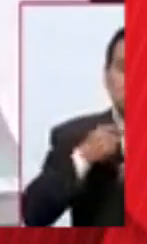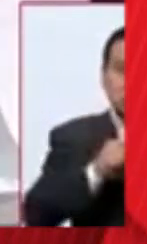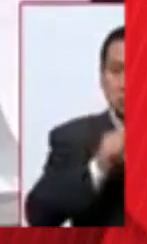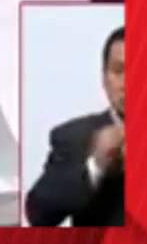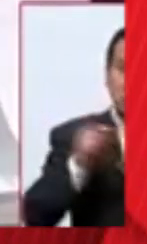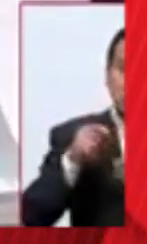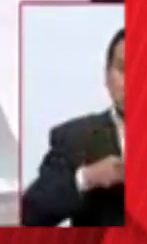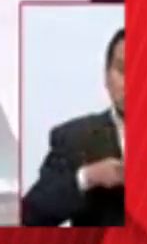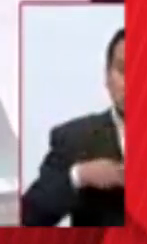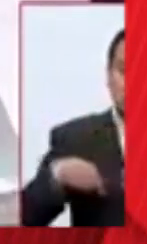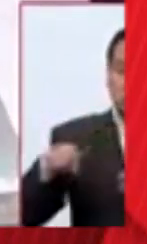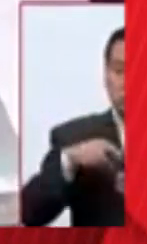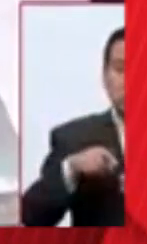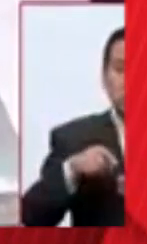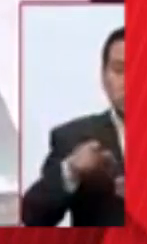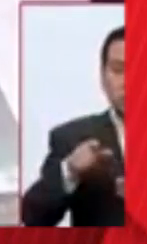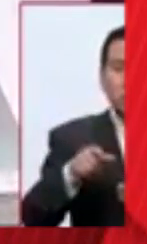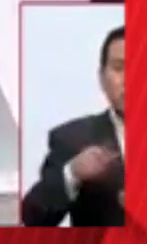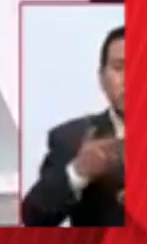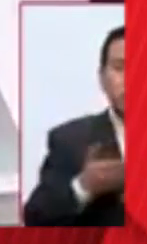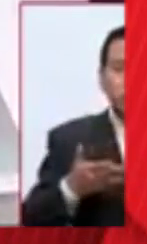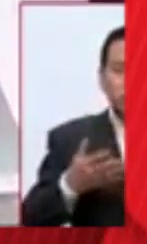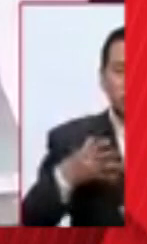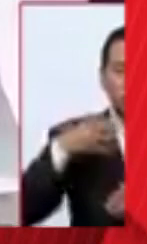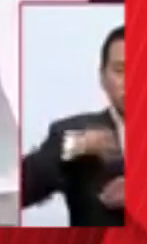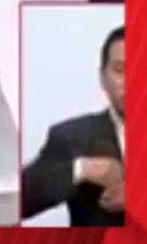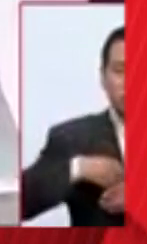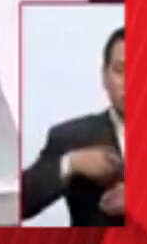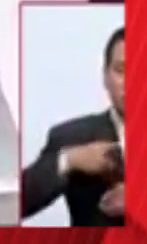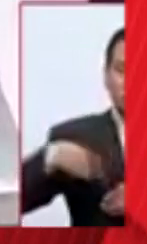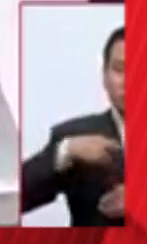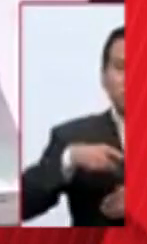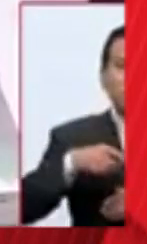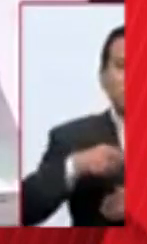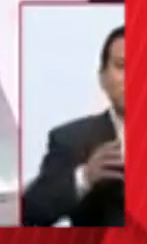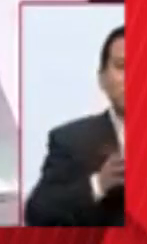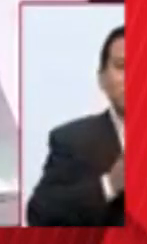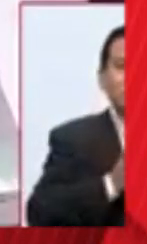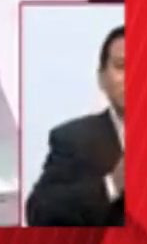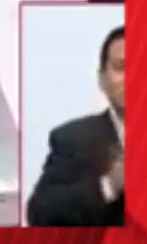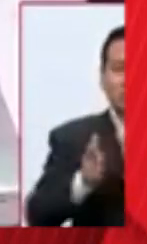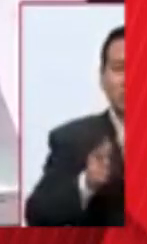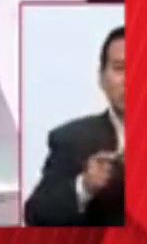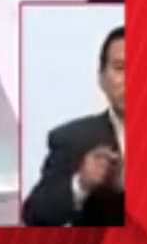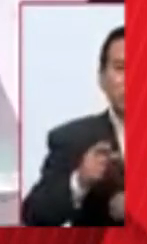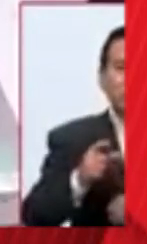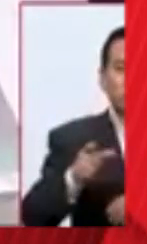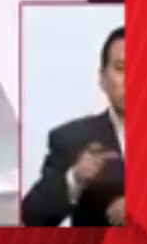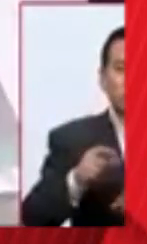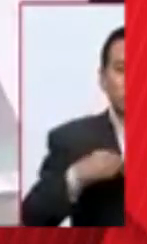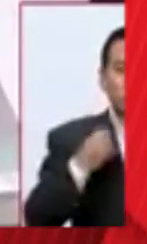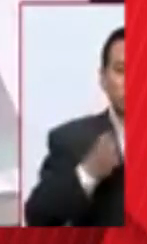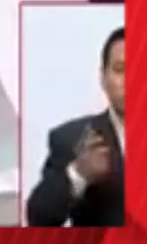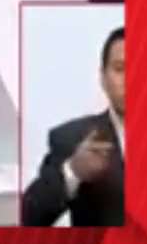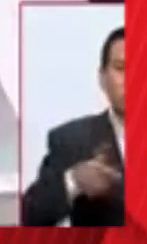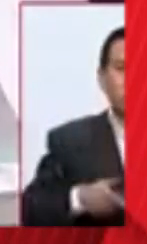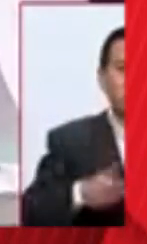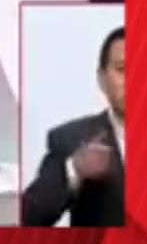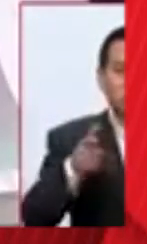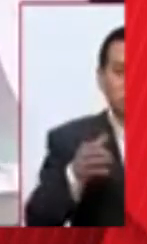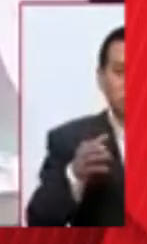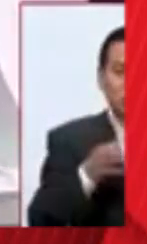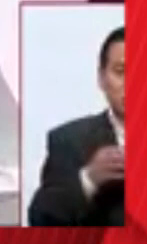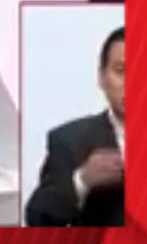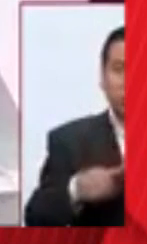indicándole que al margen de lo que estaban trayendo para este grupo especial, los alacranes, había